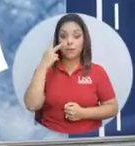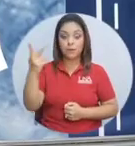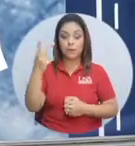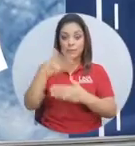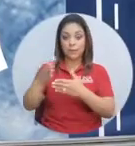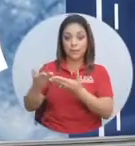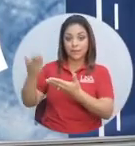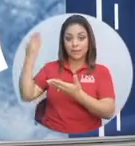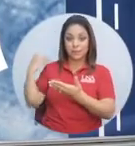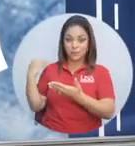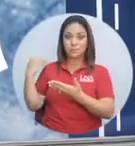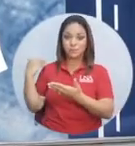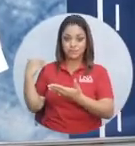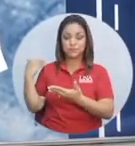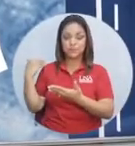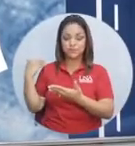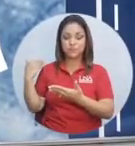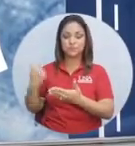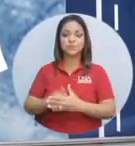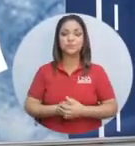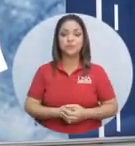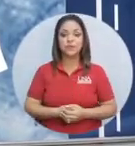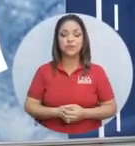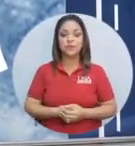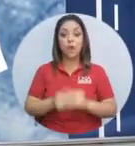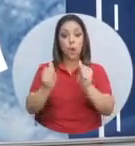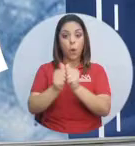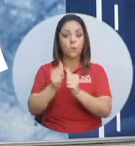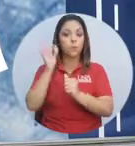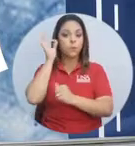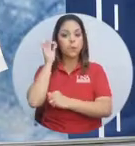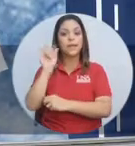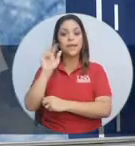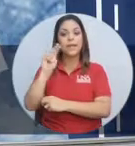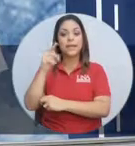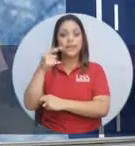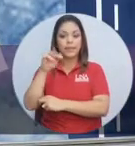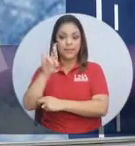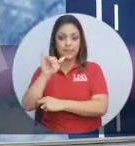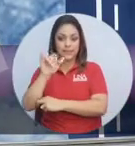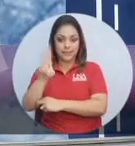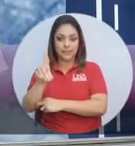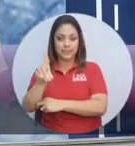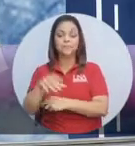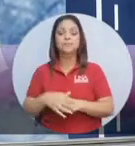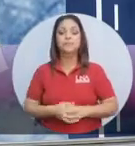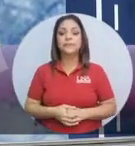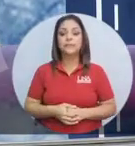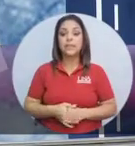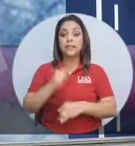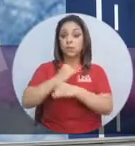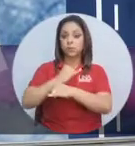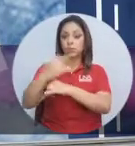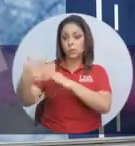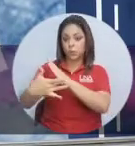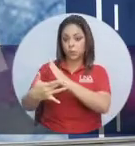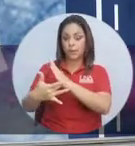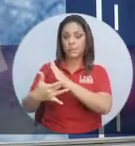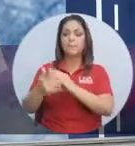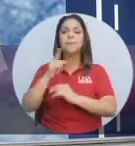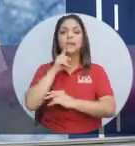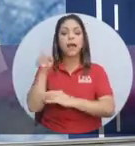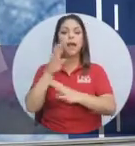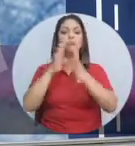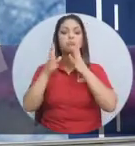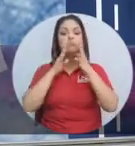Ingrid Naranjo Ugarte del Instituto Tecnológico, este tema del ciberbullying realmente se las